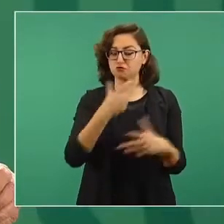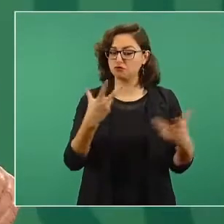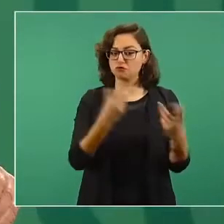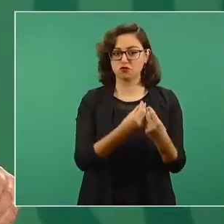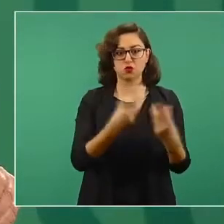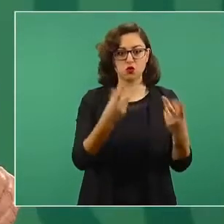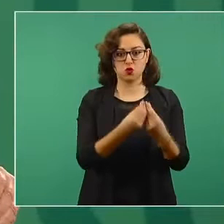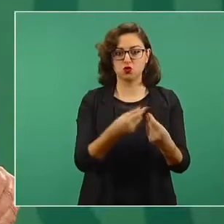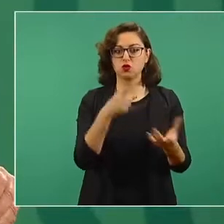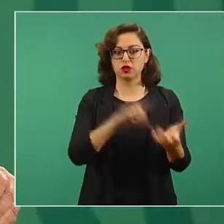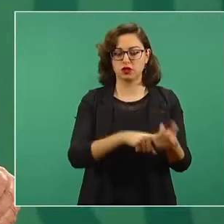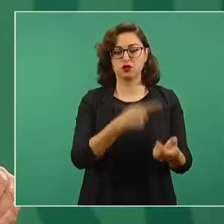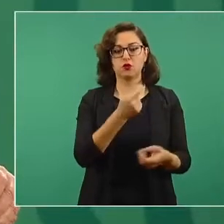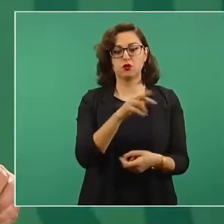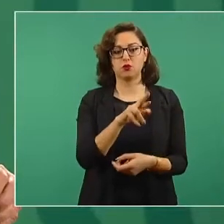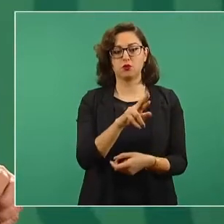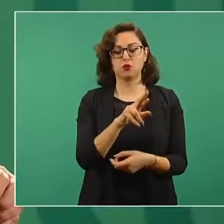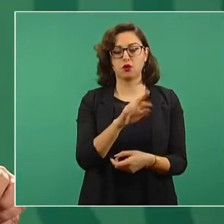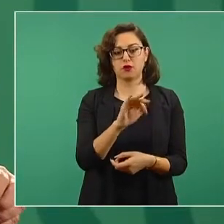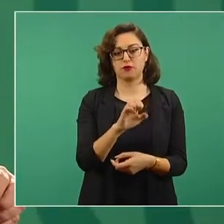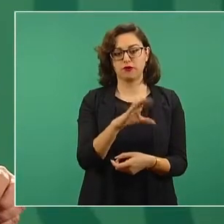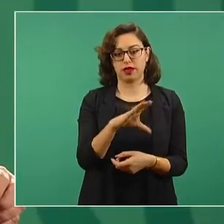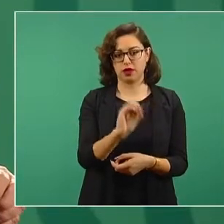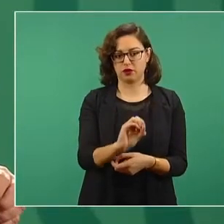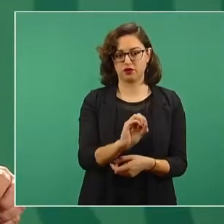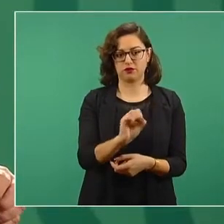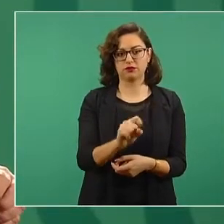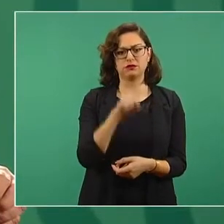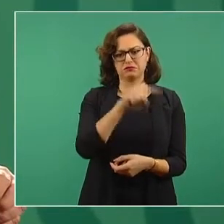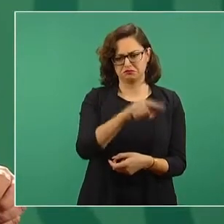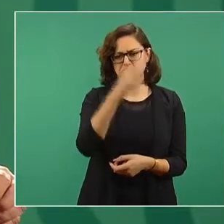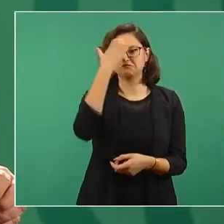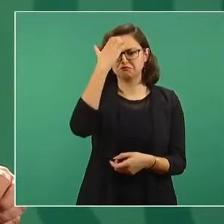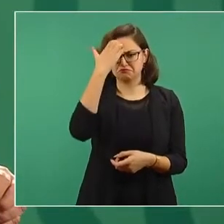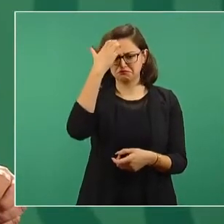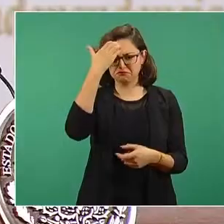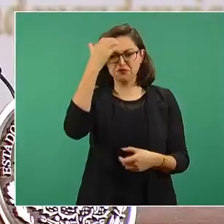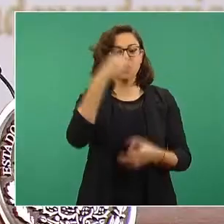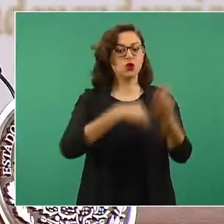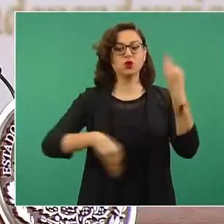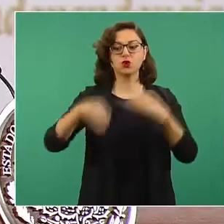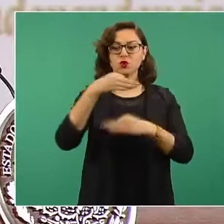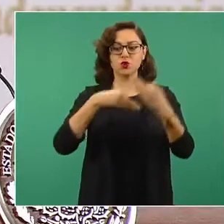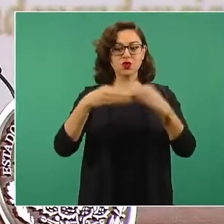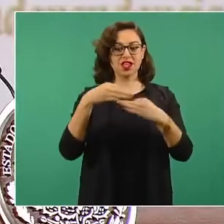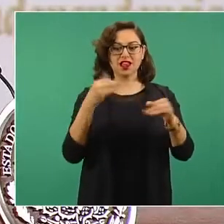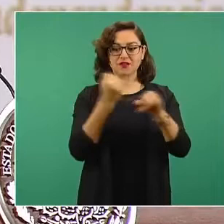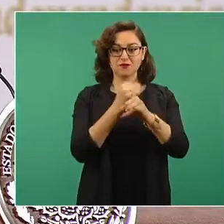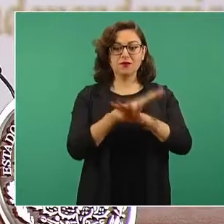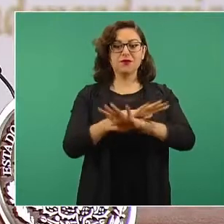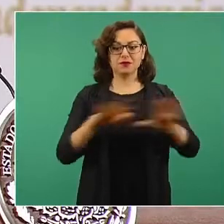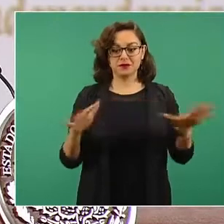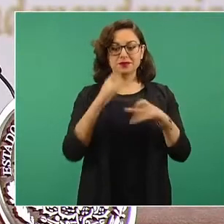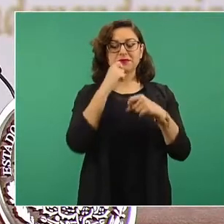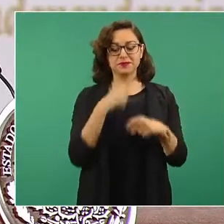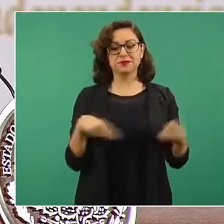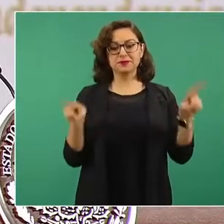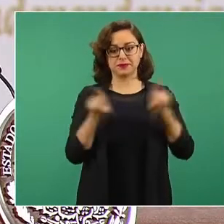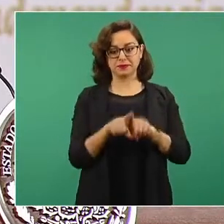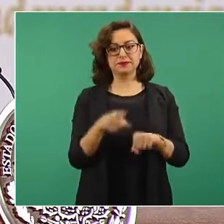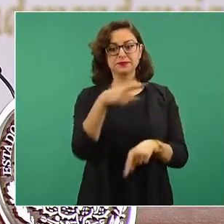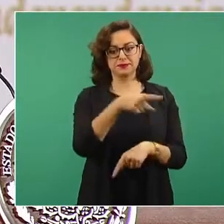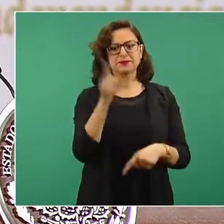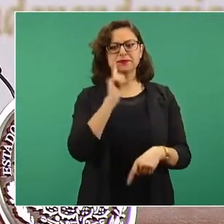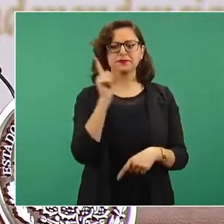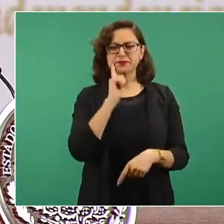la Procuraduría y tiene todos los elementos, además es una profesional